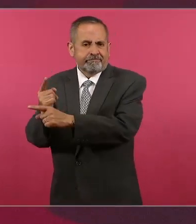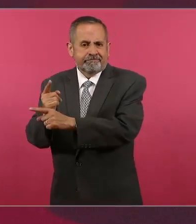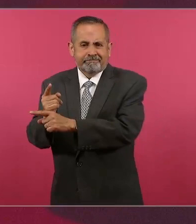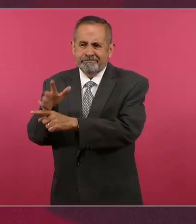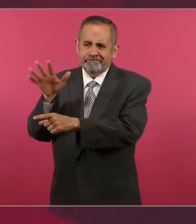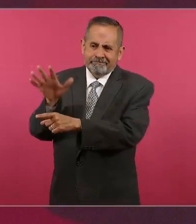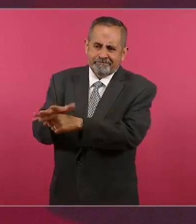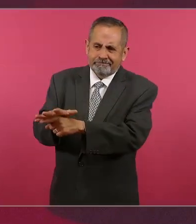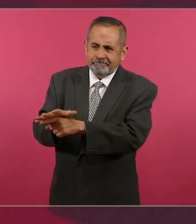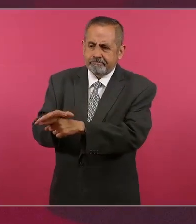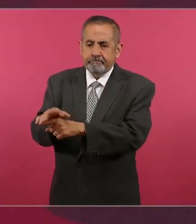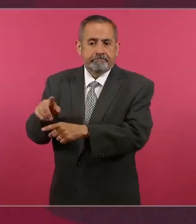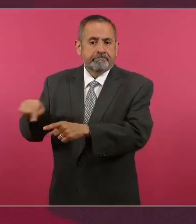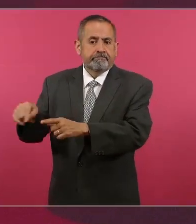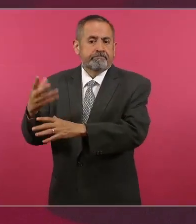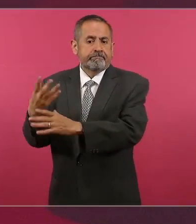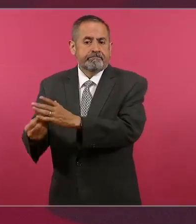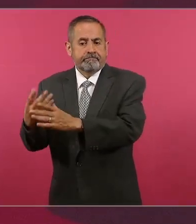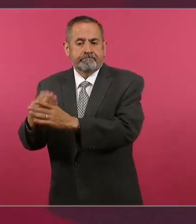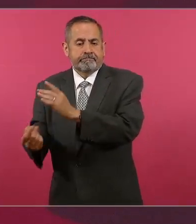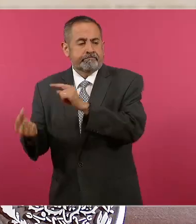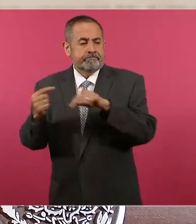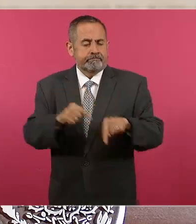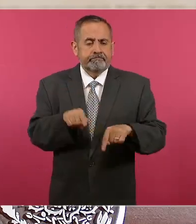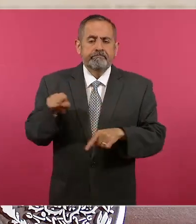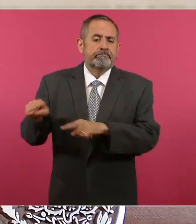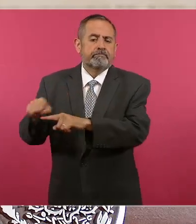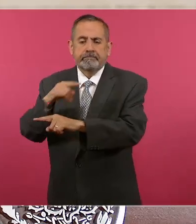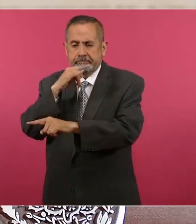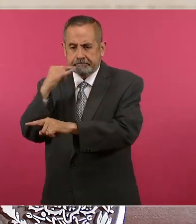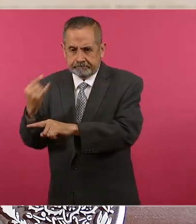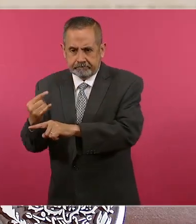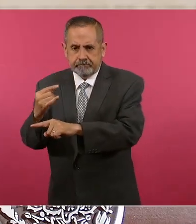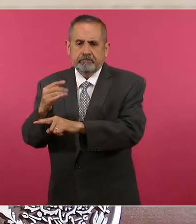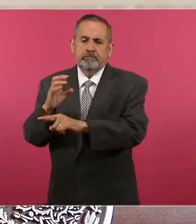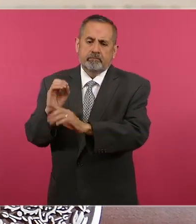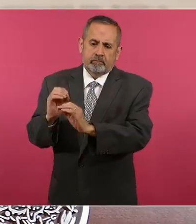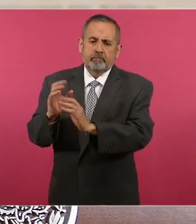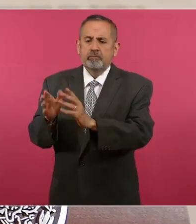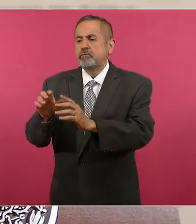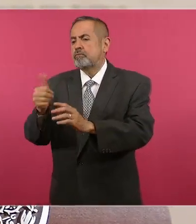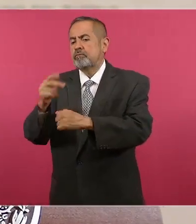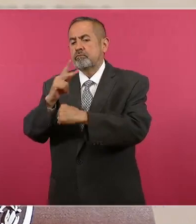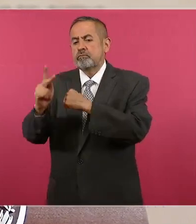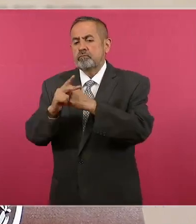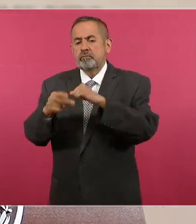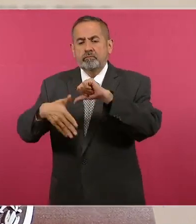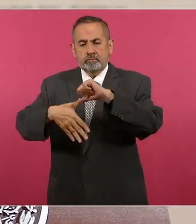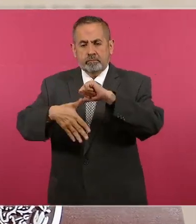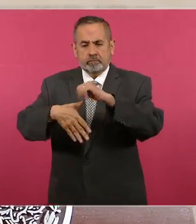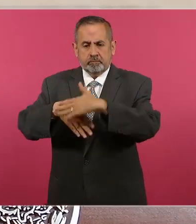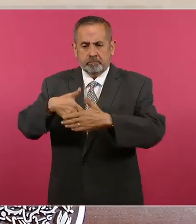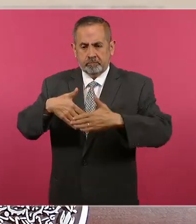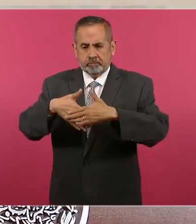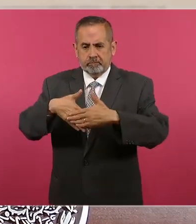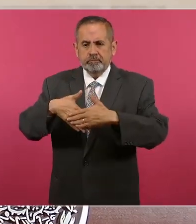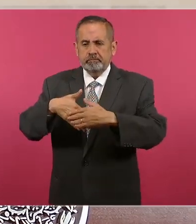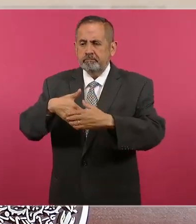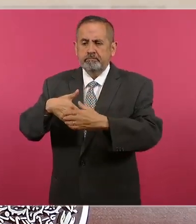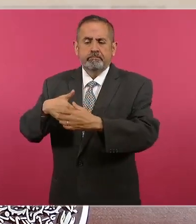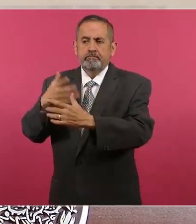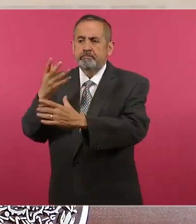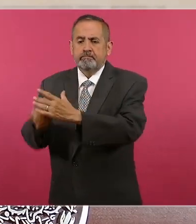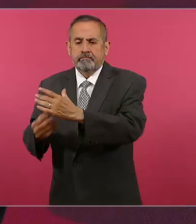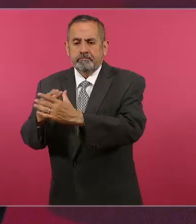reprimidos en Chile y también en otros países de América del Sur, cuando las